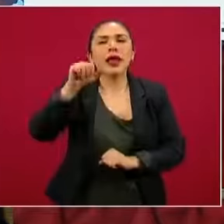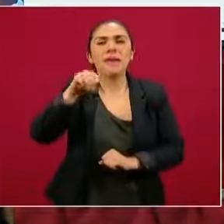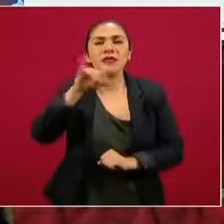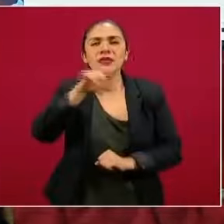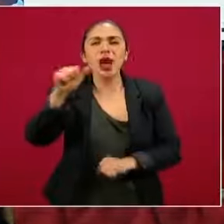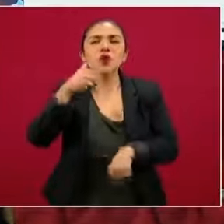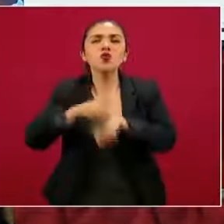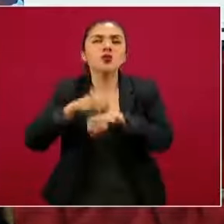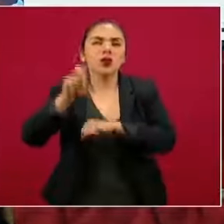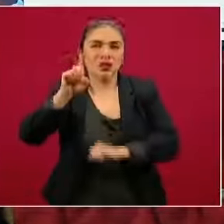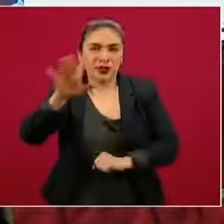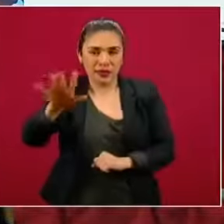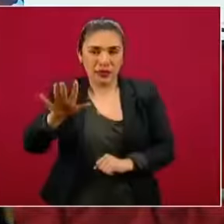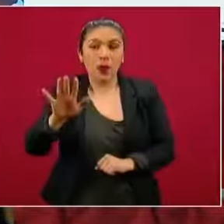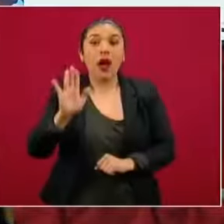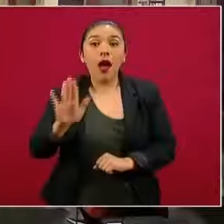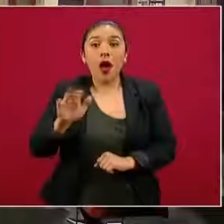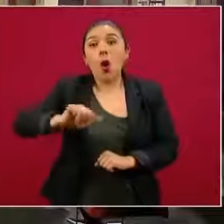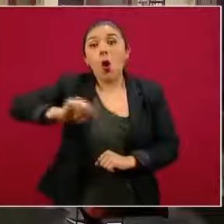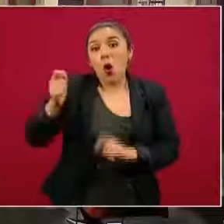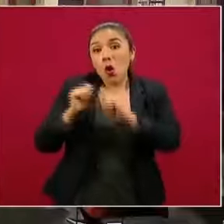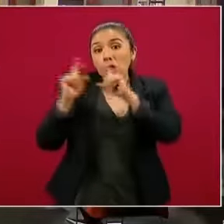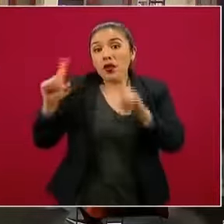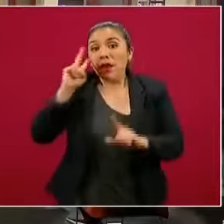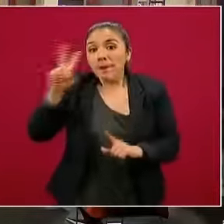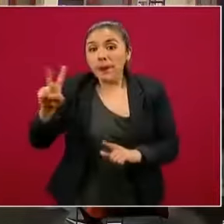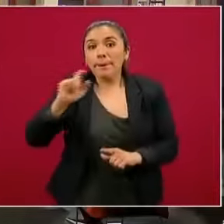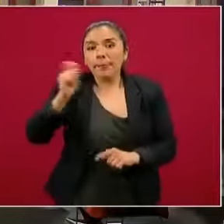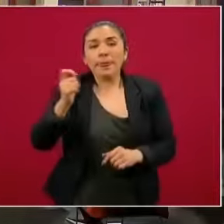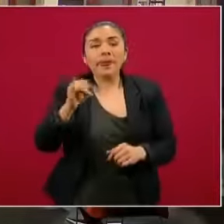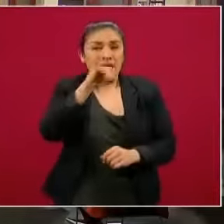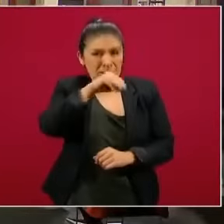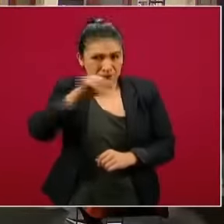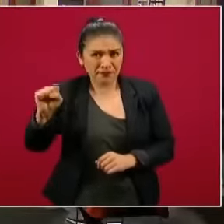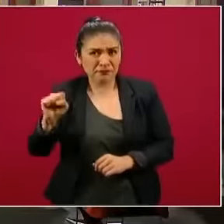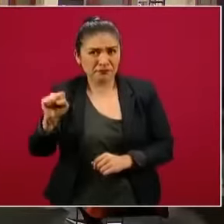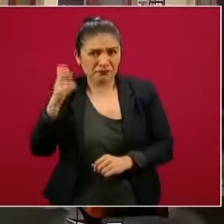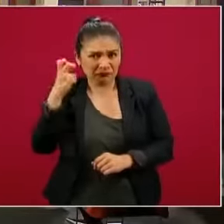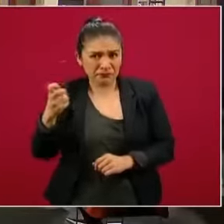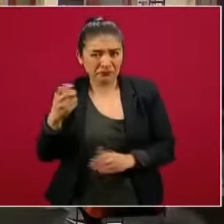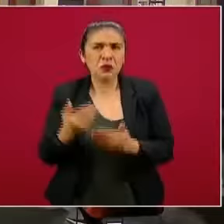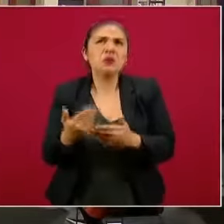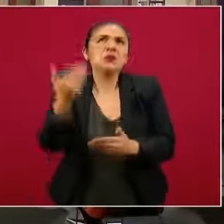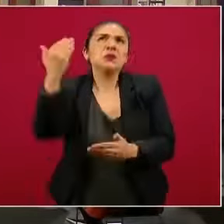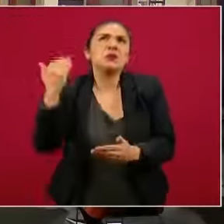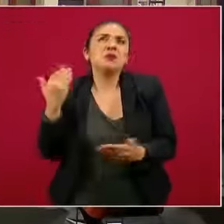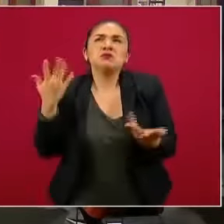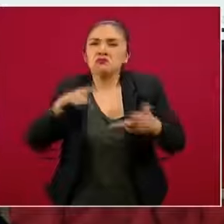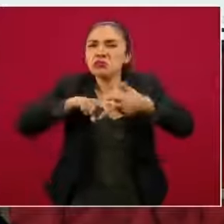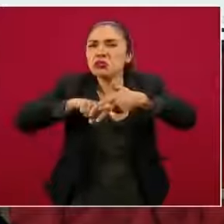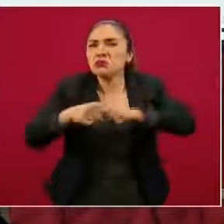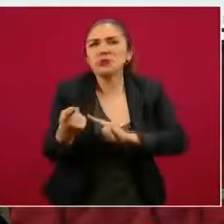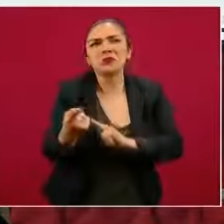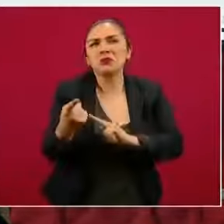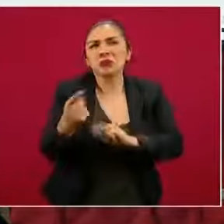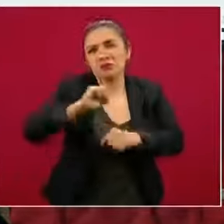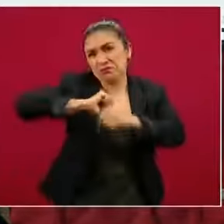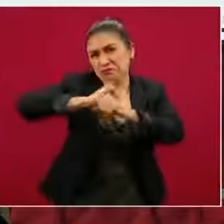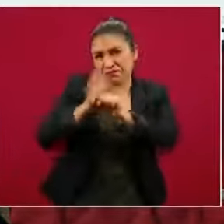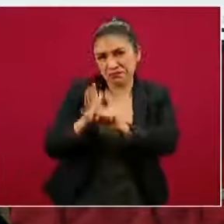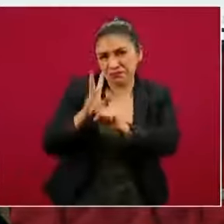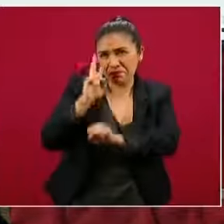la 35. Ahora, en la siguiente, el Seguro Social desde el inicio de la